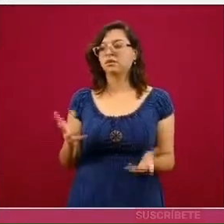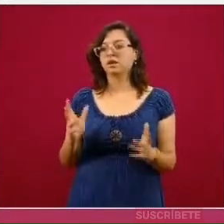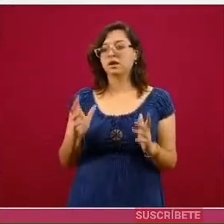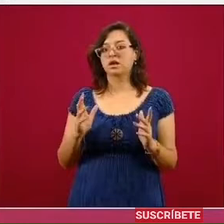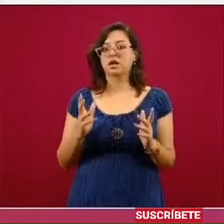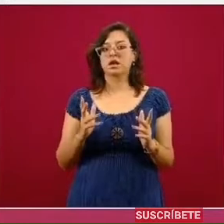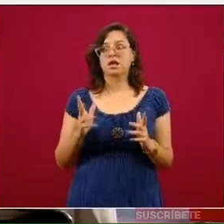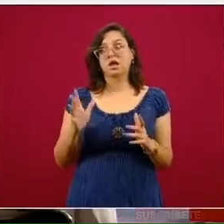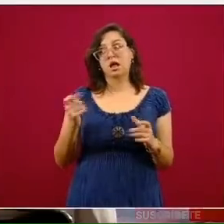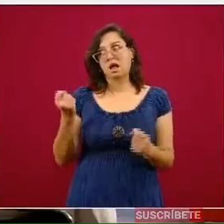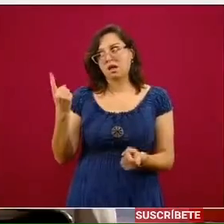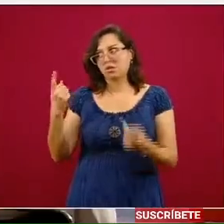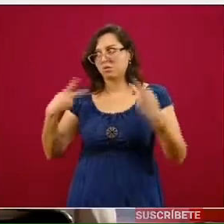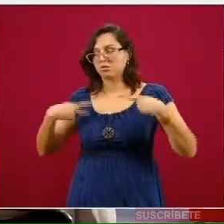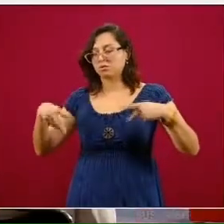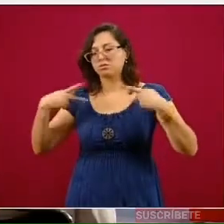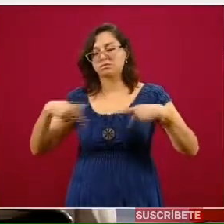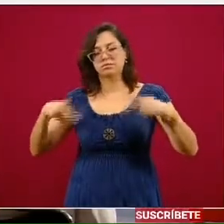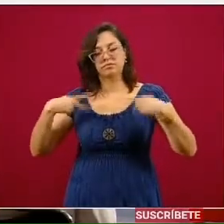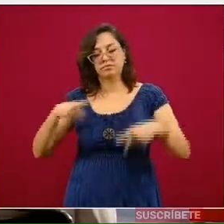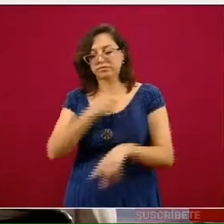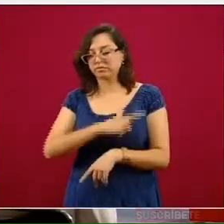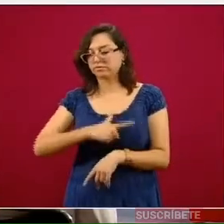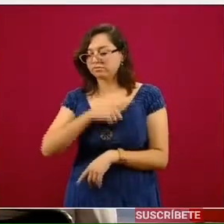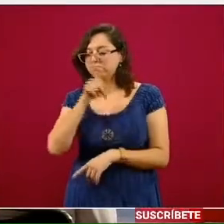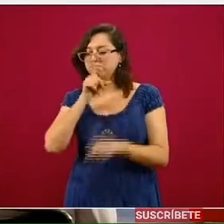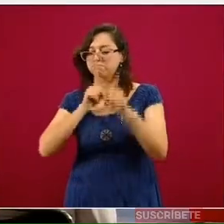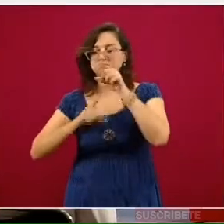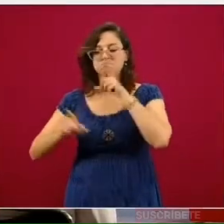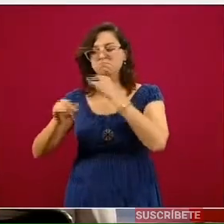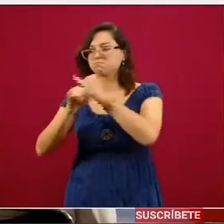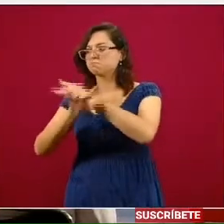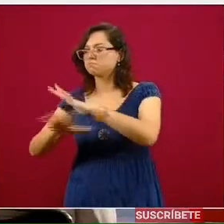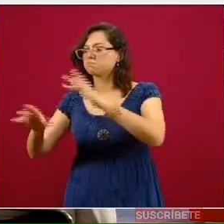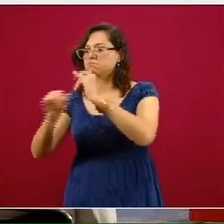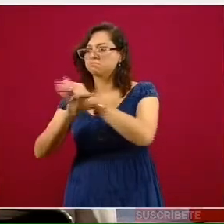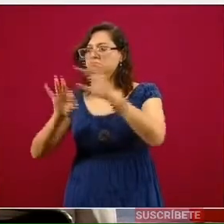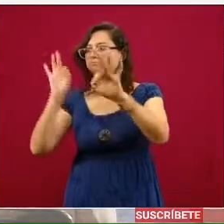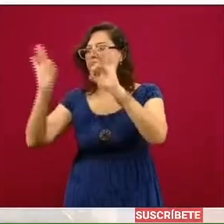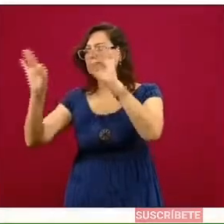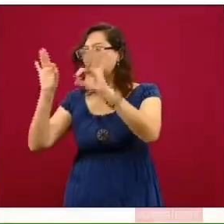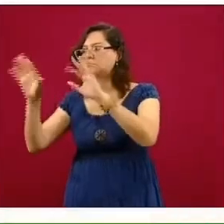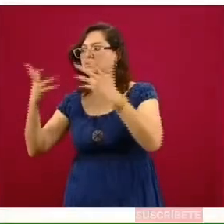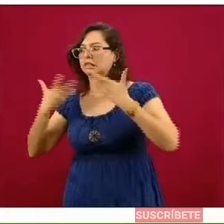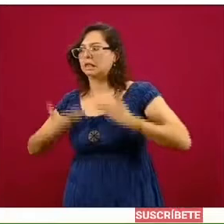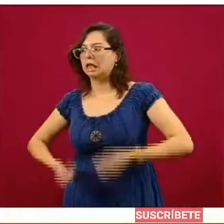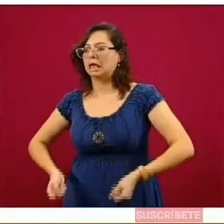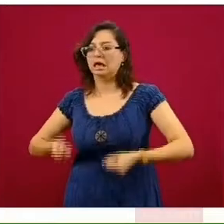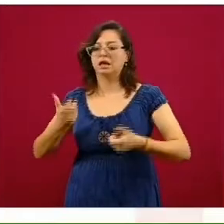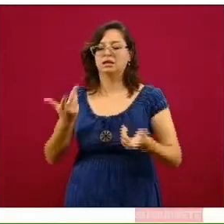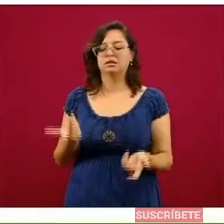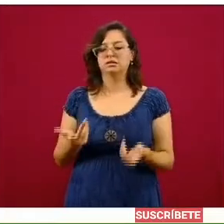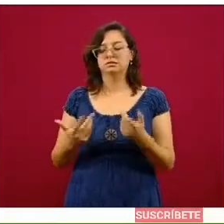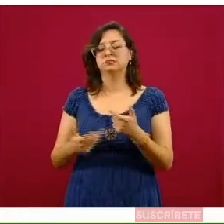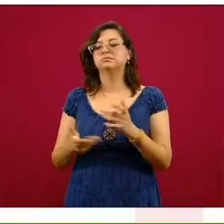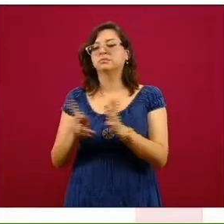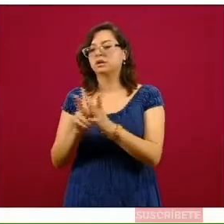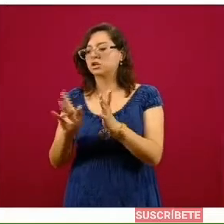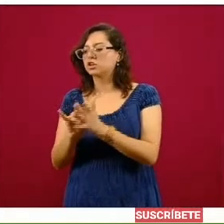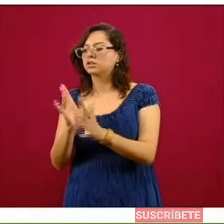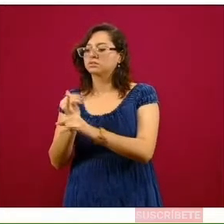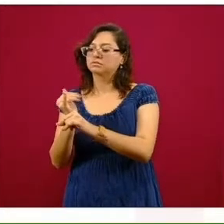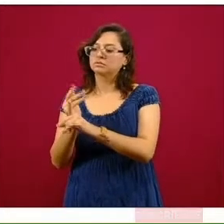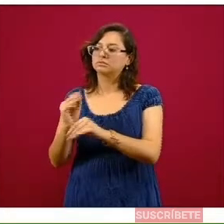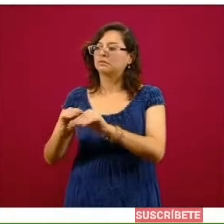desinformadores que tienen desafortunadamente algunos grupos de población que les gusta alarmar a través de medios, a través de redes sociales. Lo